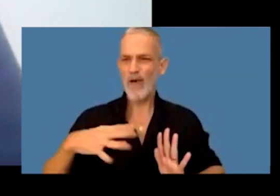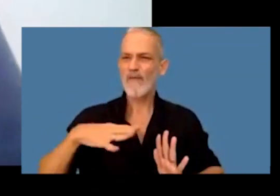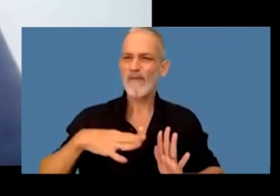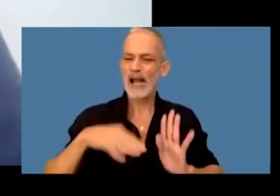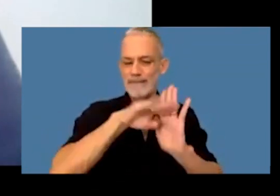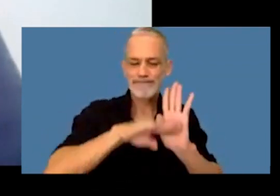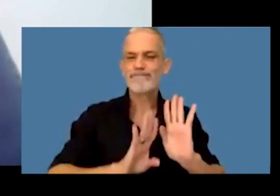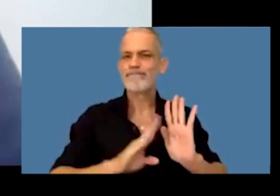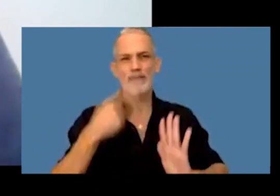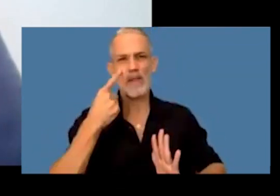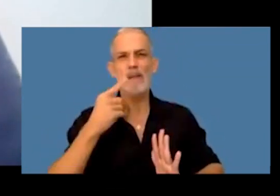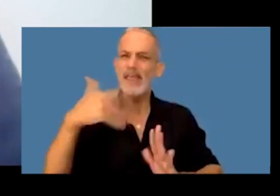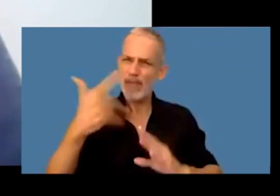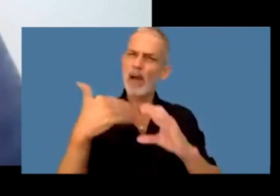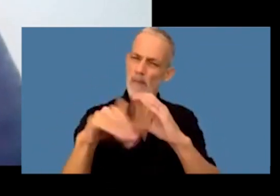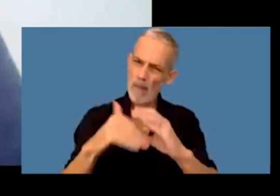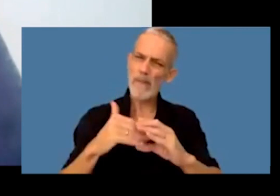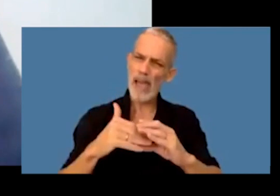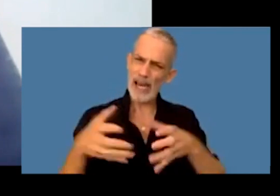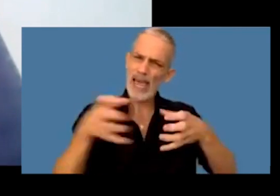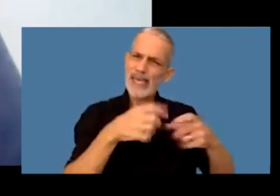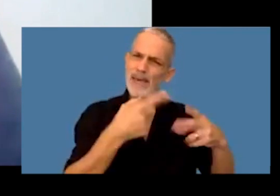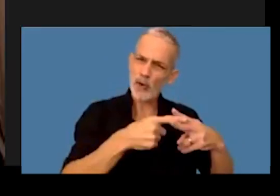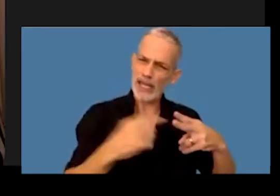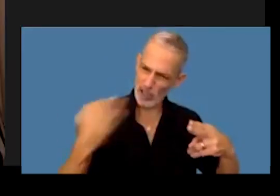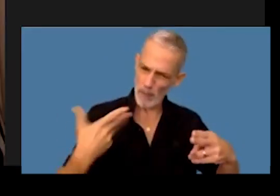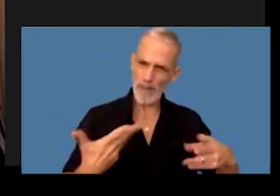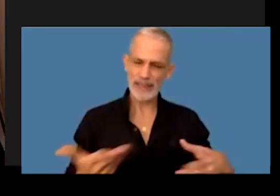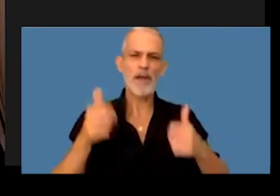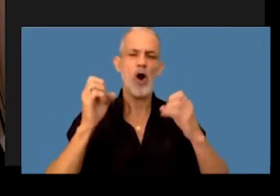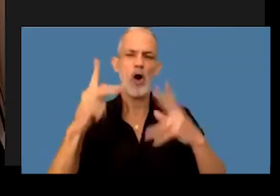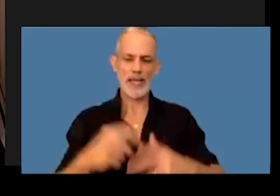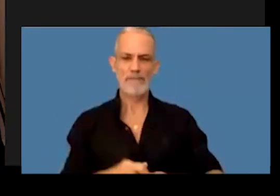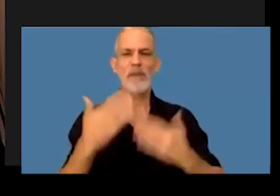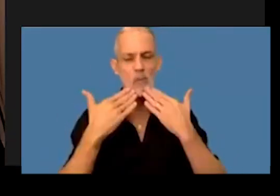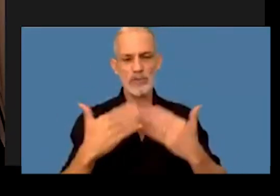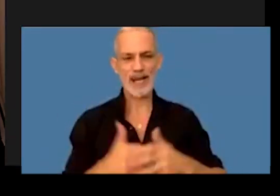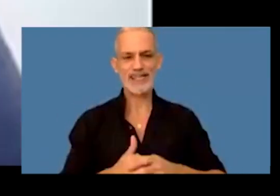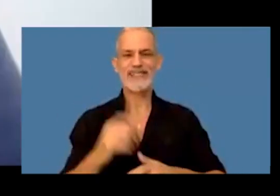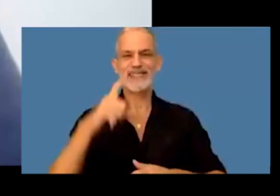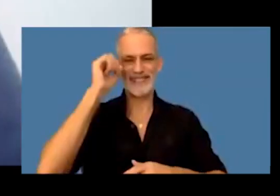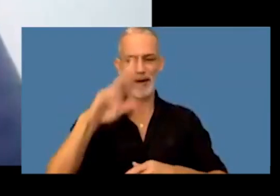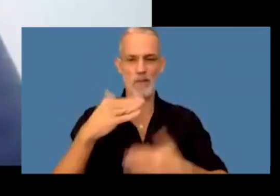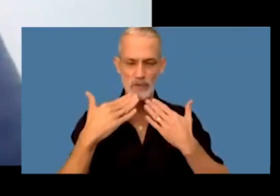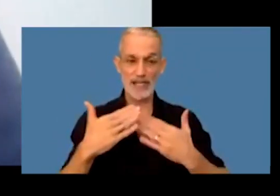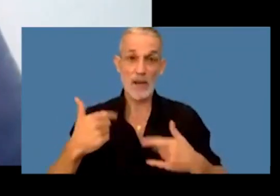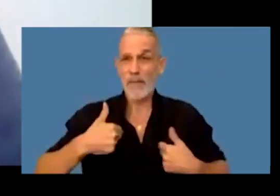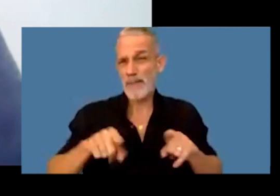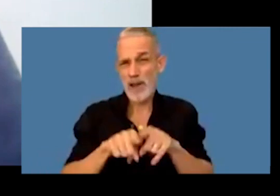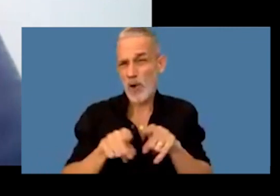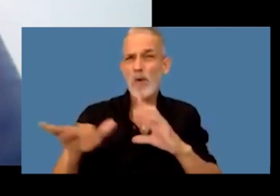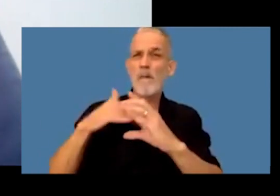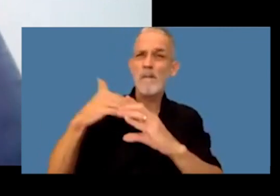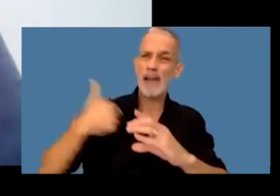si querés, vemos la consulta después con el equipo técnico. Ok, gracias, César. Sí, yo también lo mismo, haceme la consulta después a mi